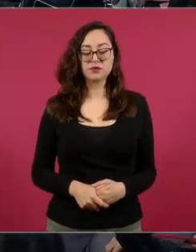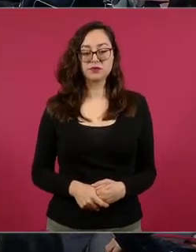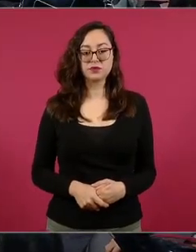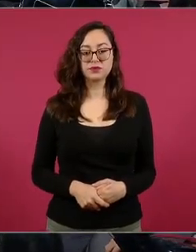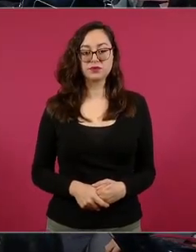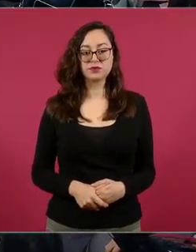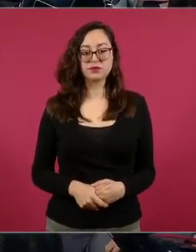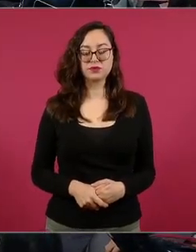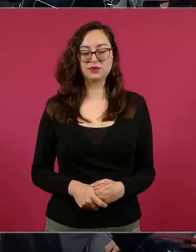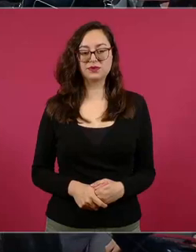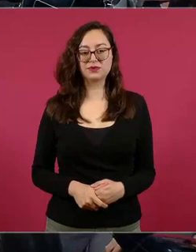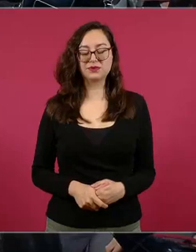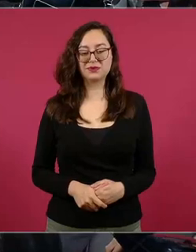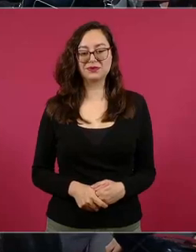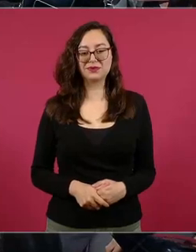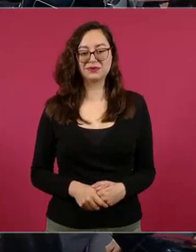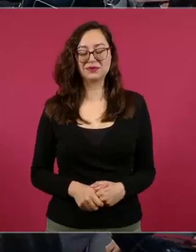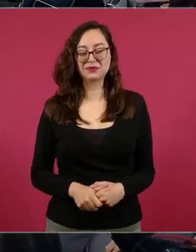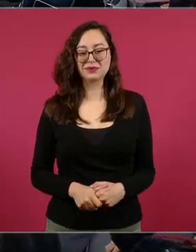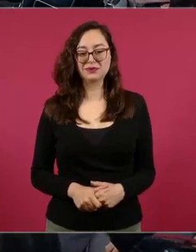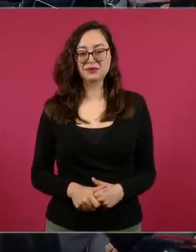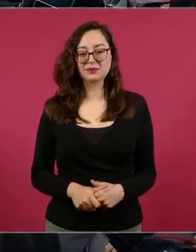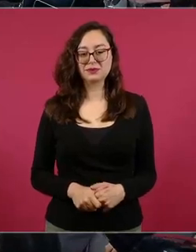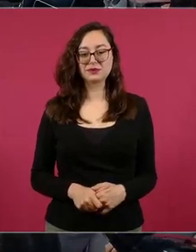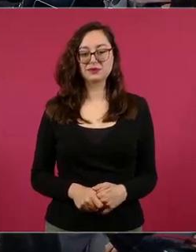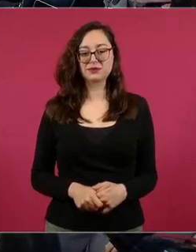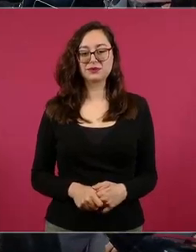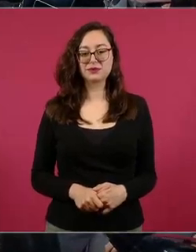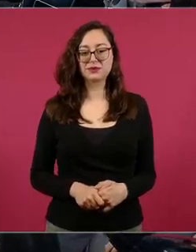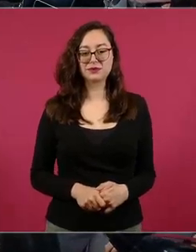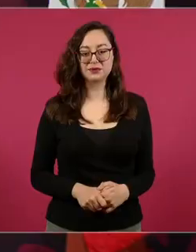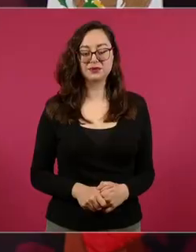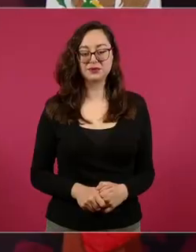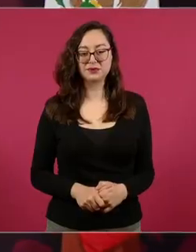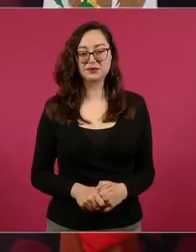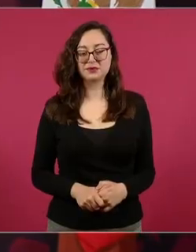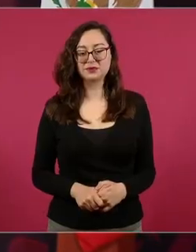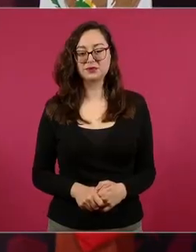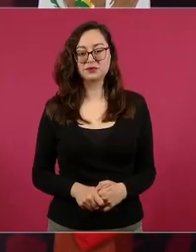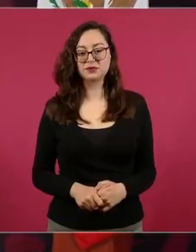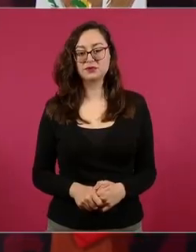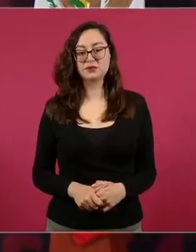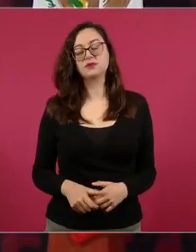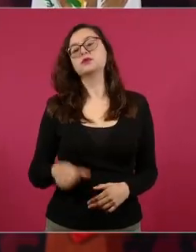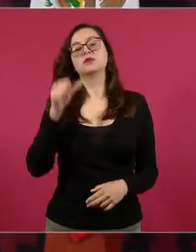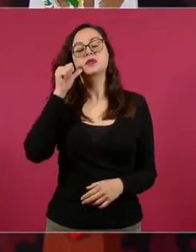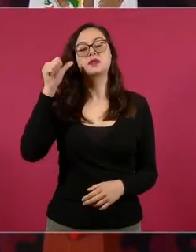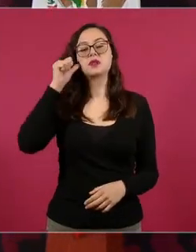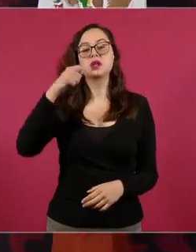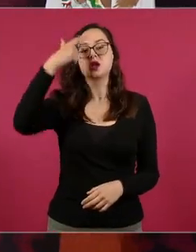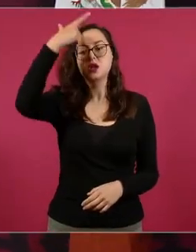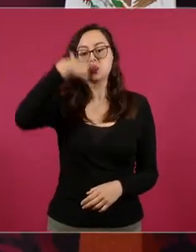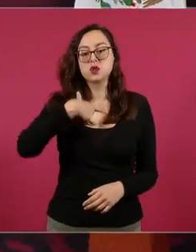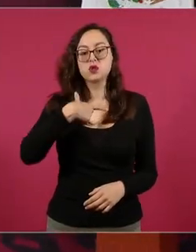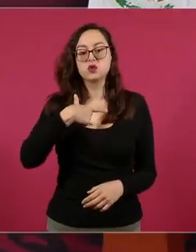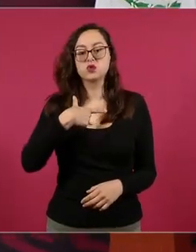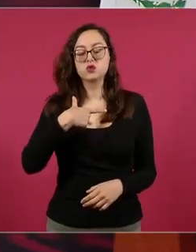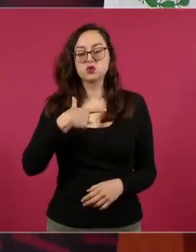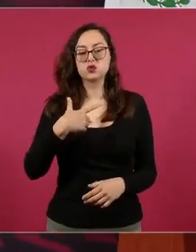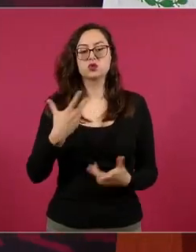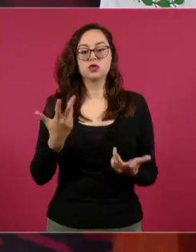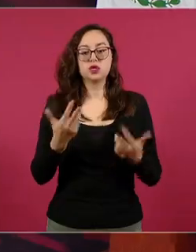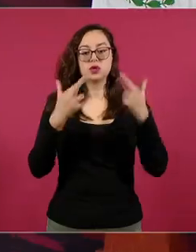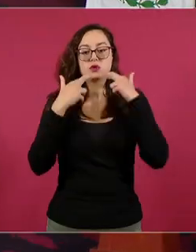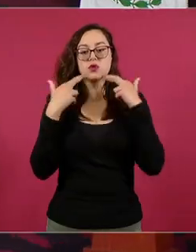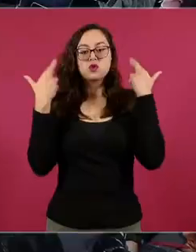Fue con los que construyeron la refinería. ¿Por qué no pones una foto